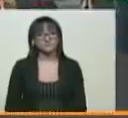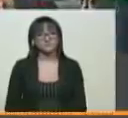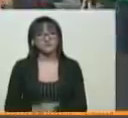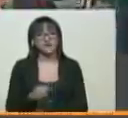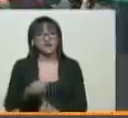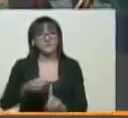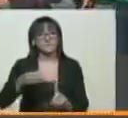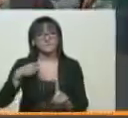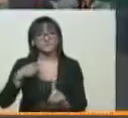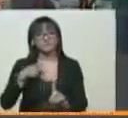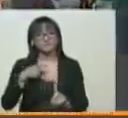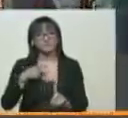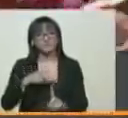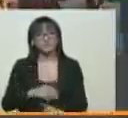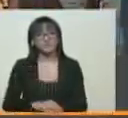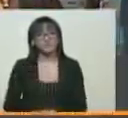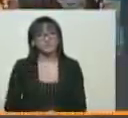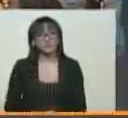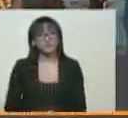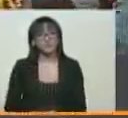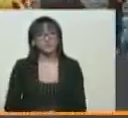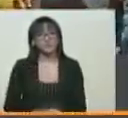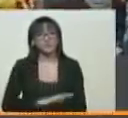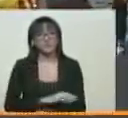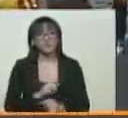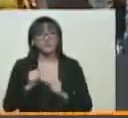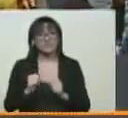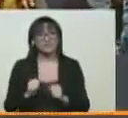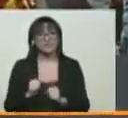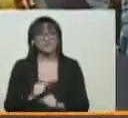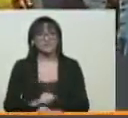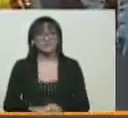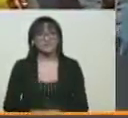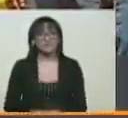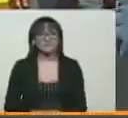Amazonas es una fuerza.